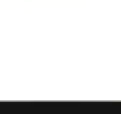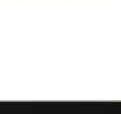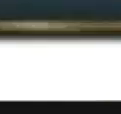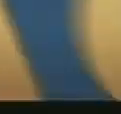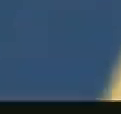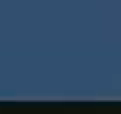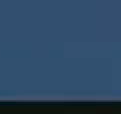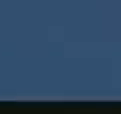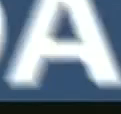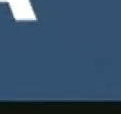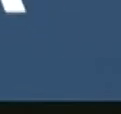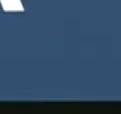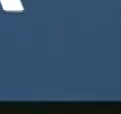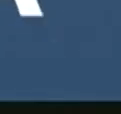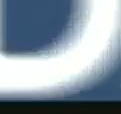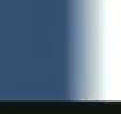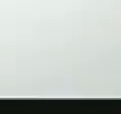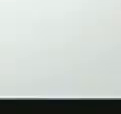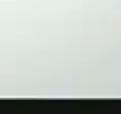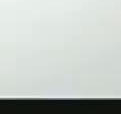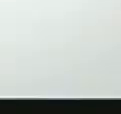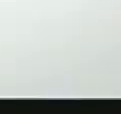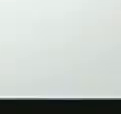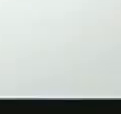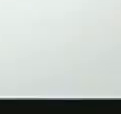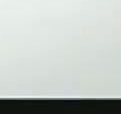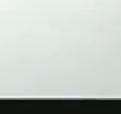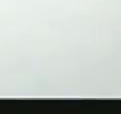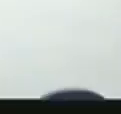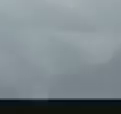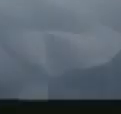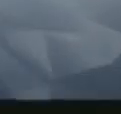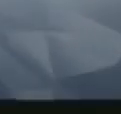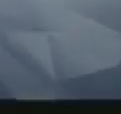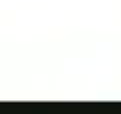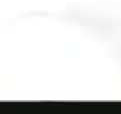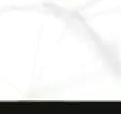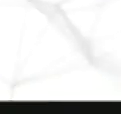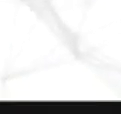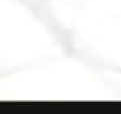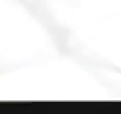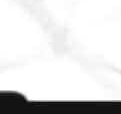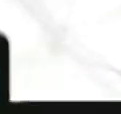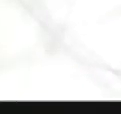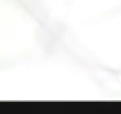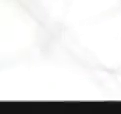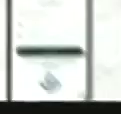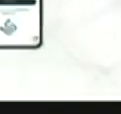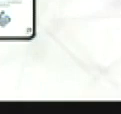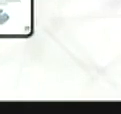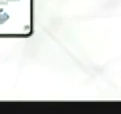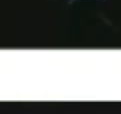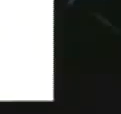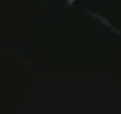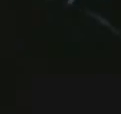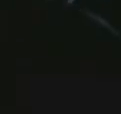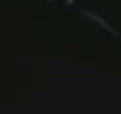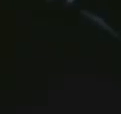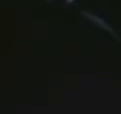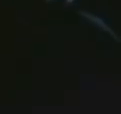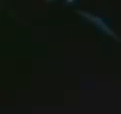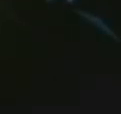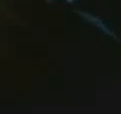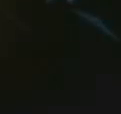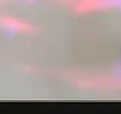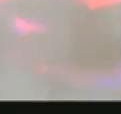Pago, una pasarela de pago para brindar a los comercios un servicio que les permite contar con un sistema de pago en línea y